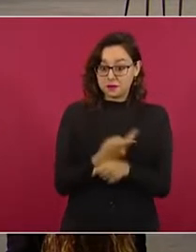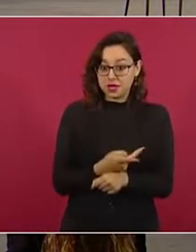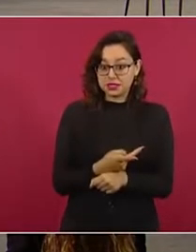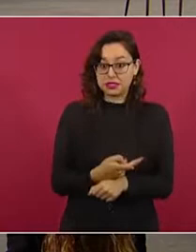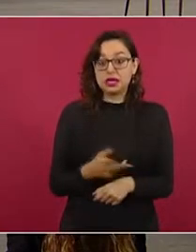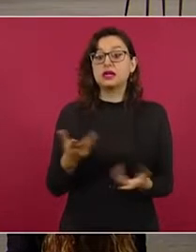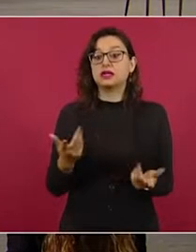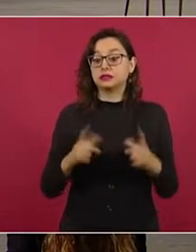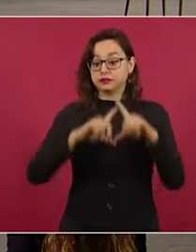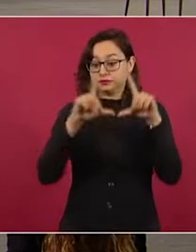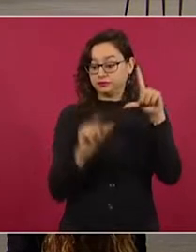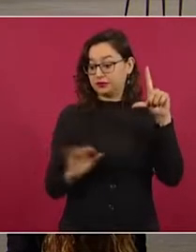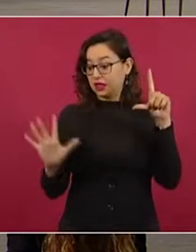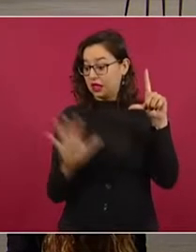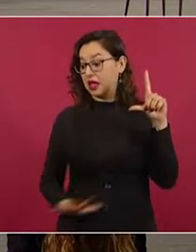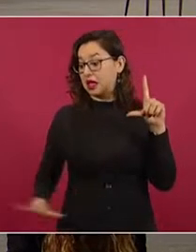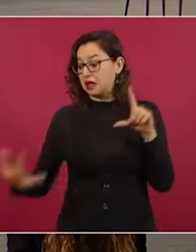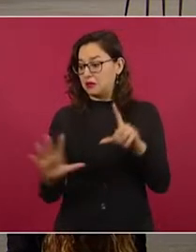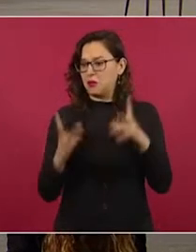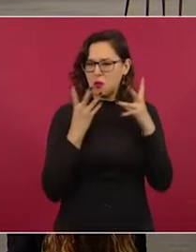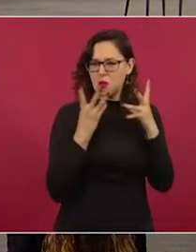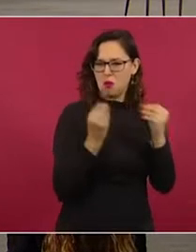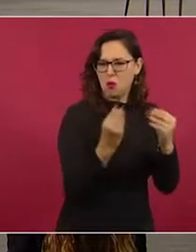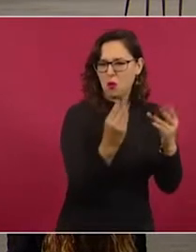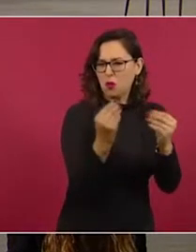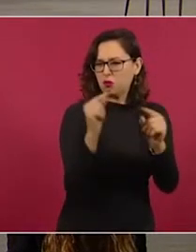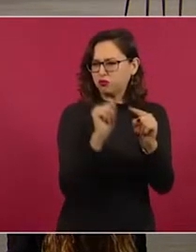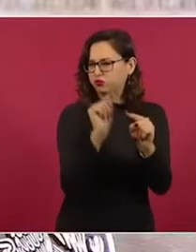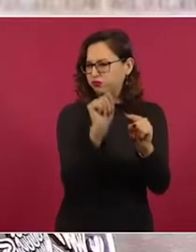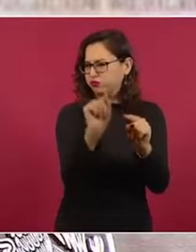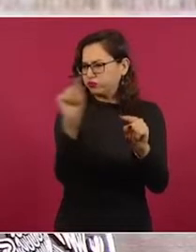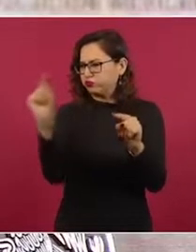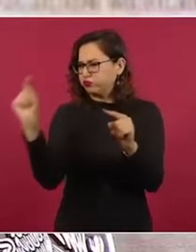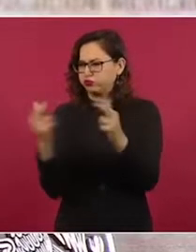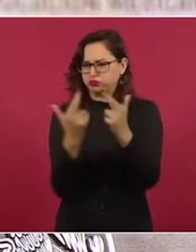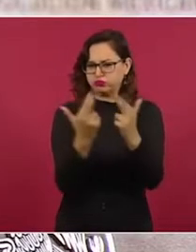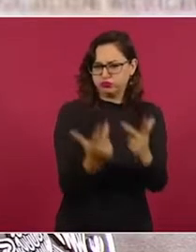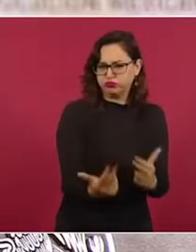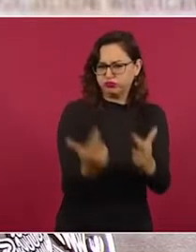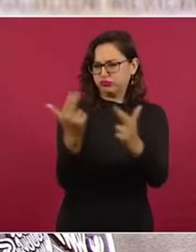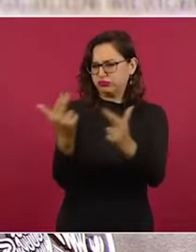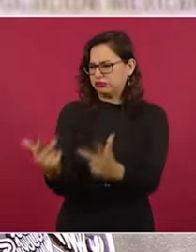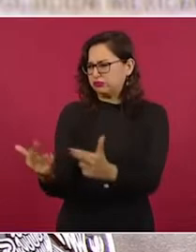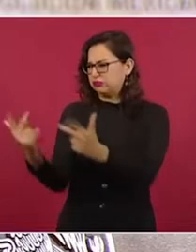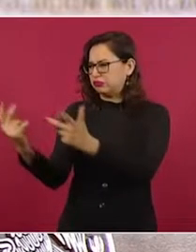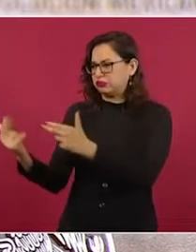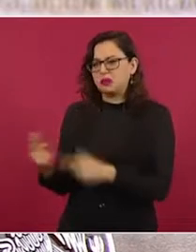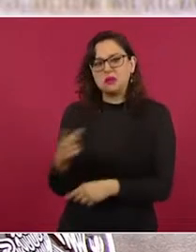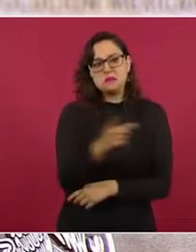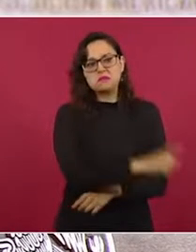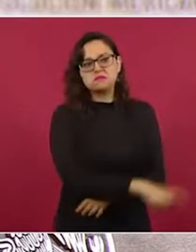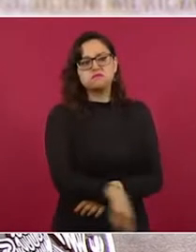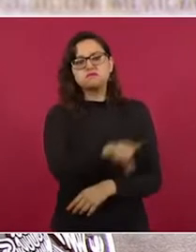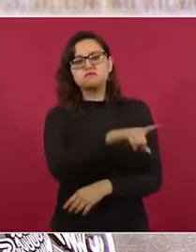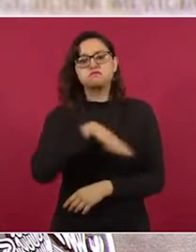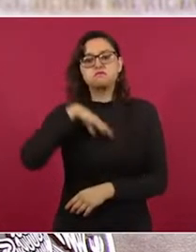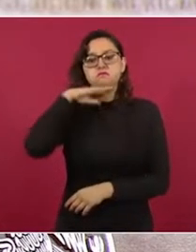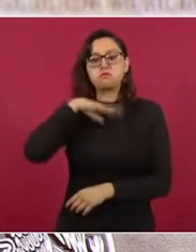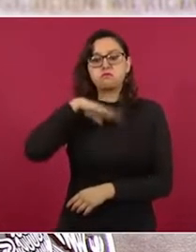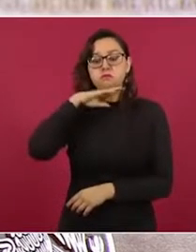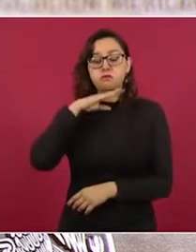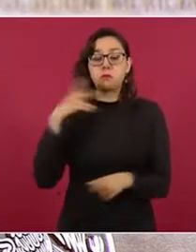región, a diferencia del Tren Maya, que no afectará lugares naturales. La empresa